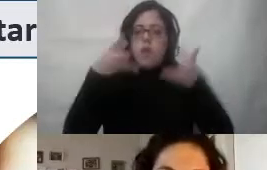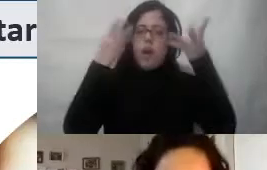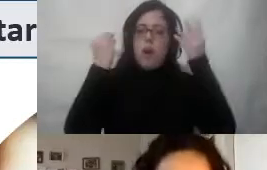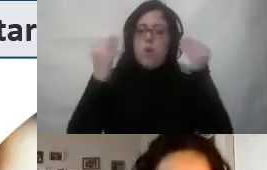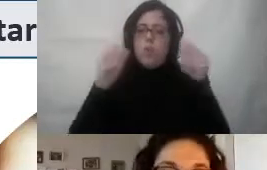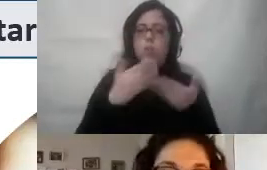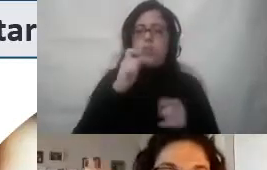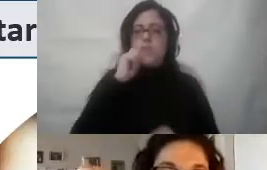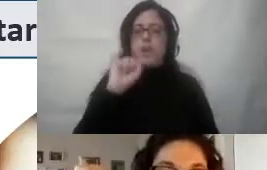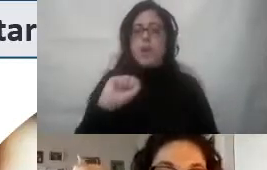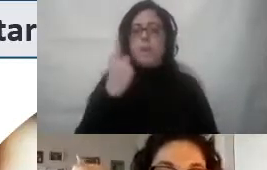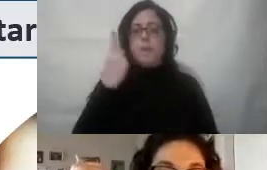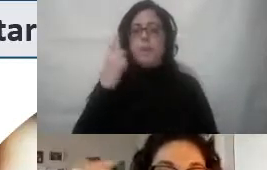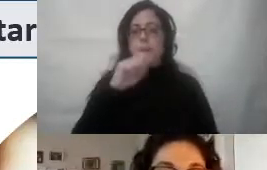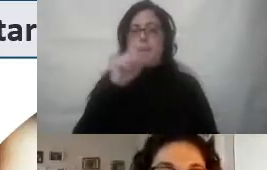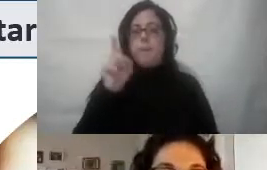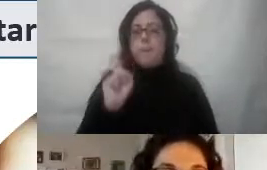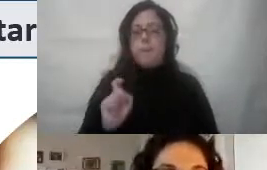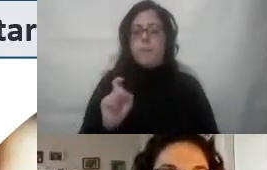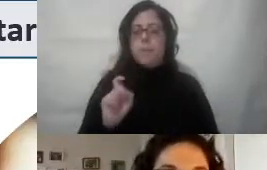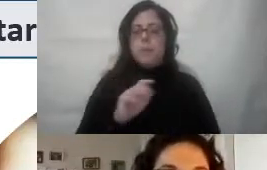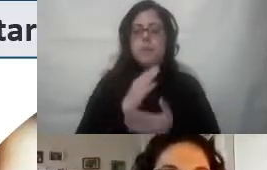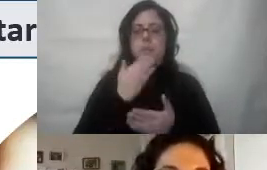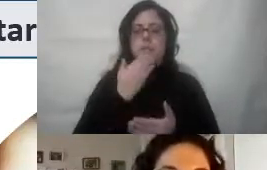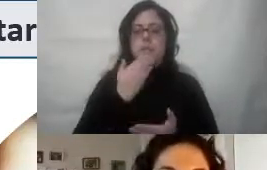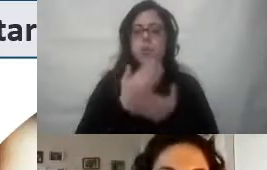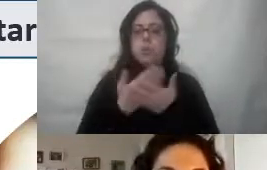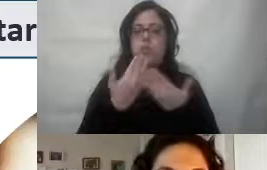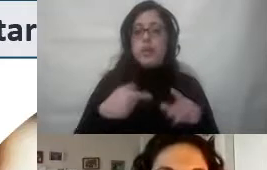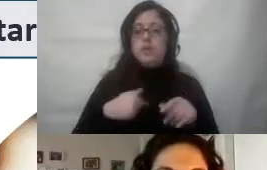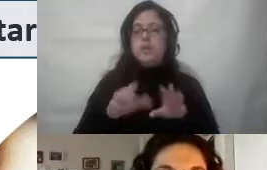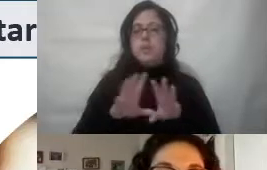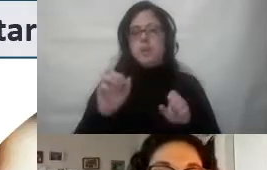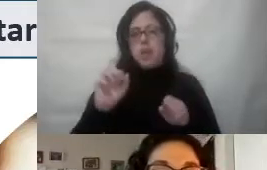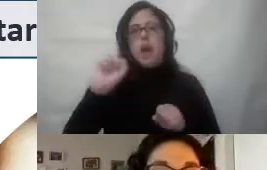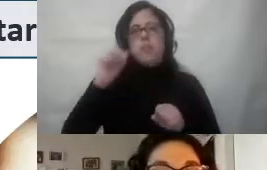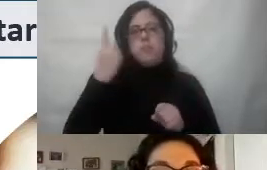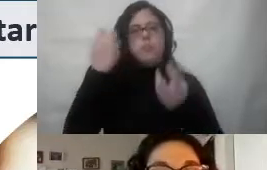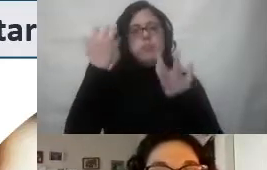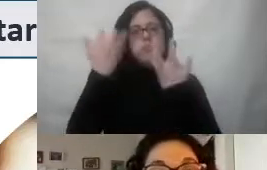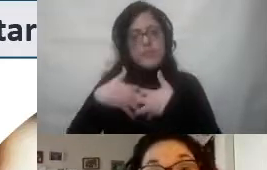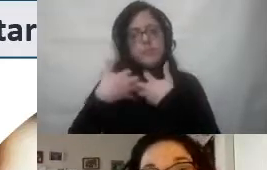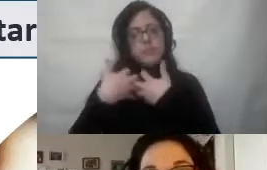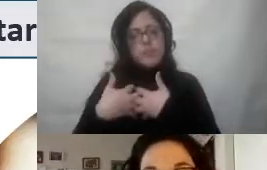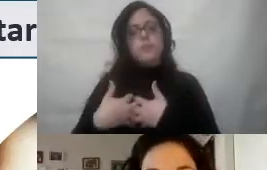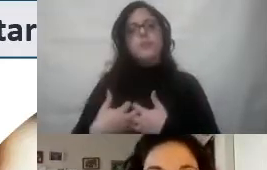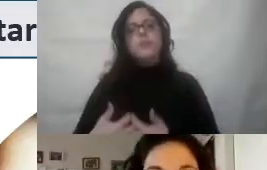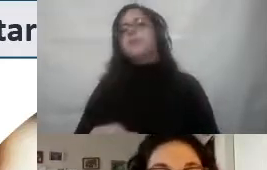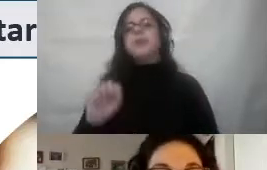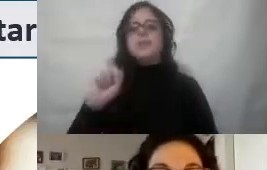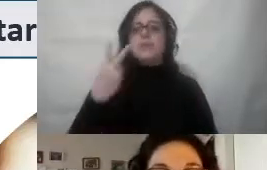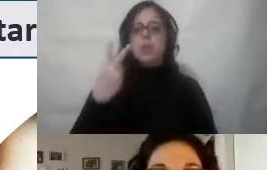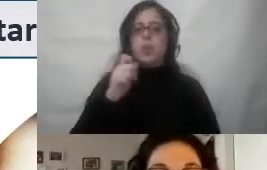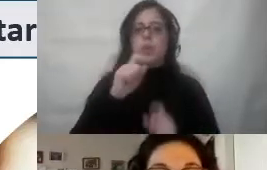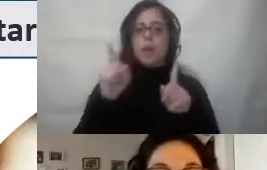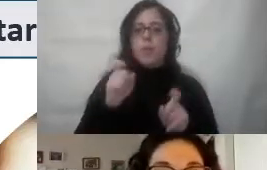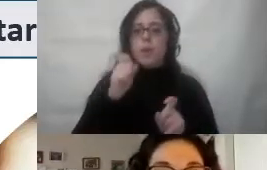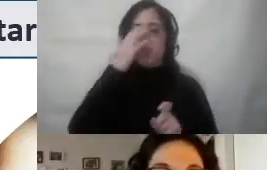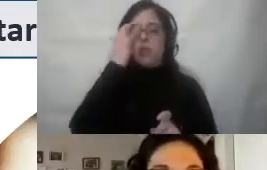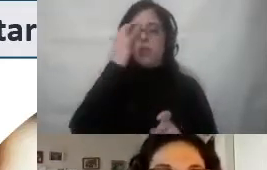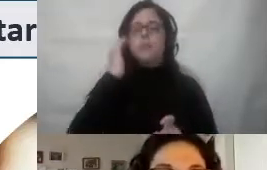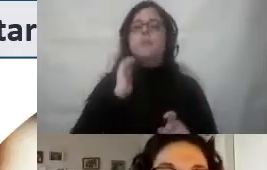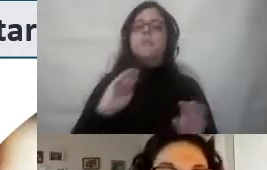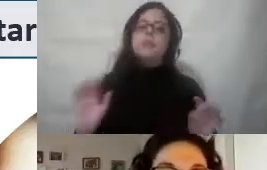pregunta. Cuando me hago esa pregunta, me hago la segunda pregunta, si ya tengo esa